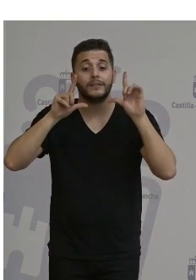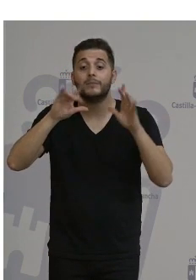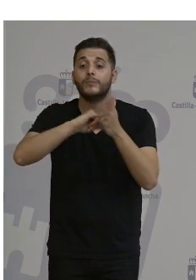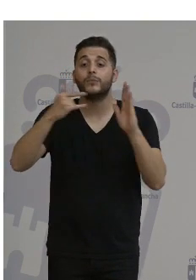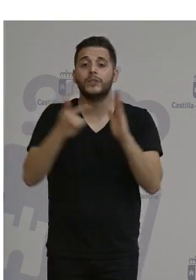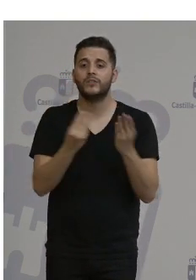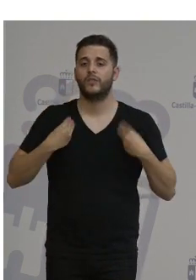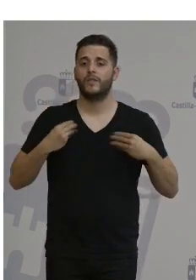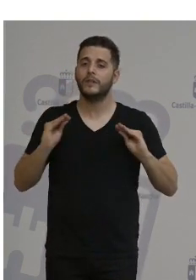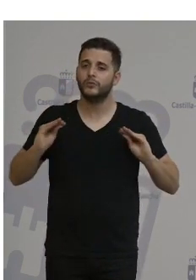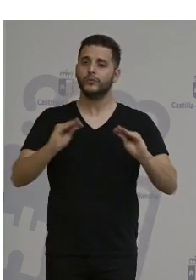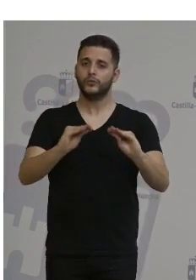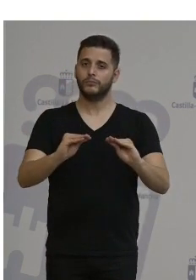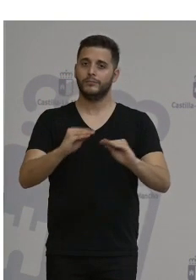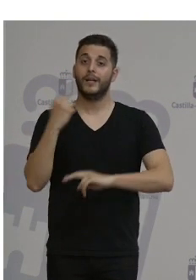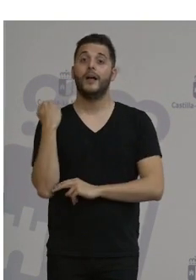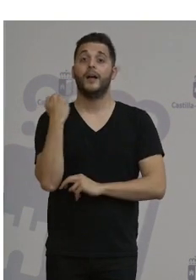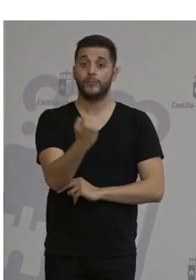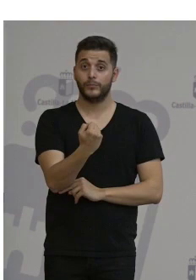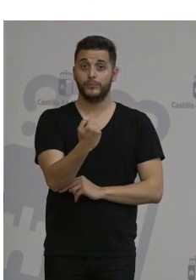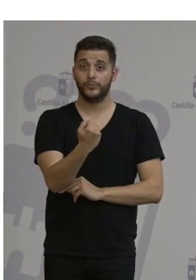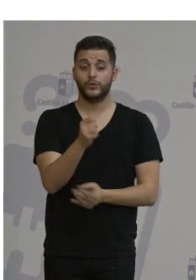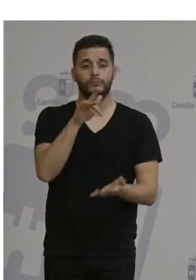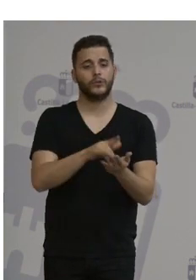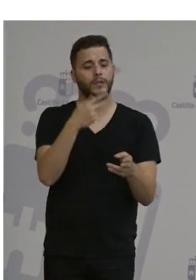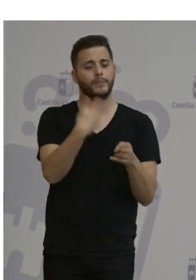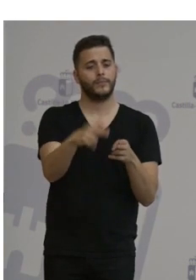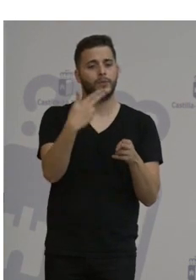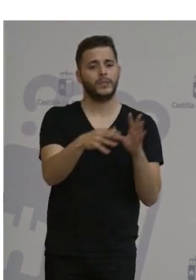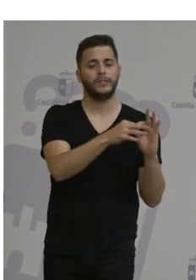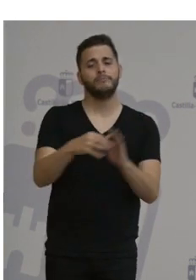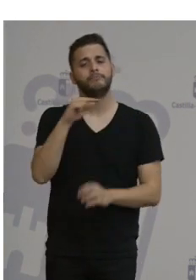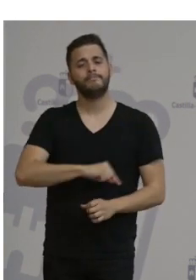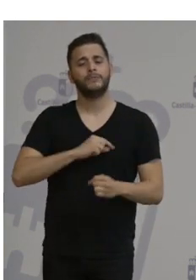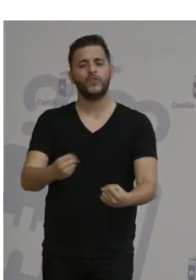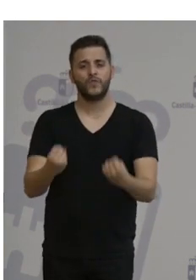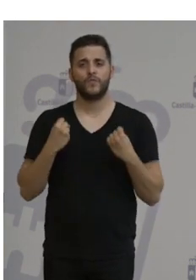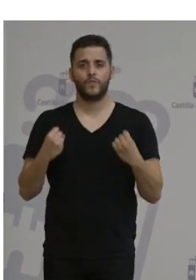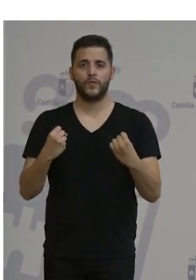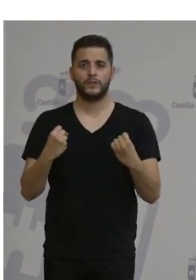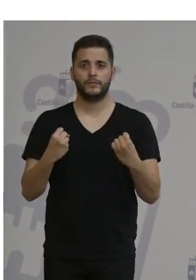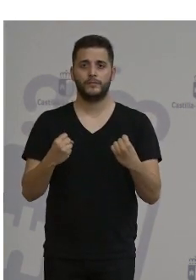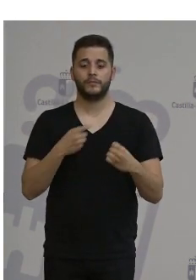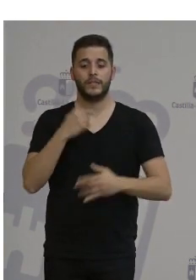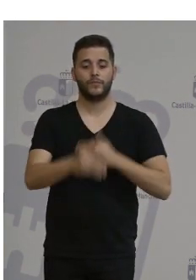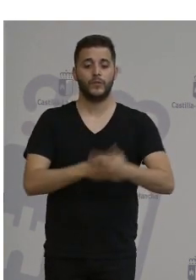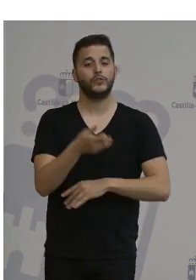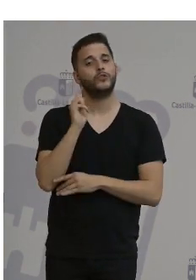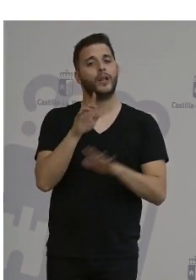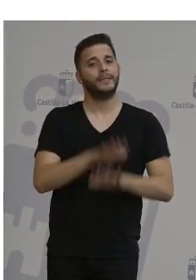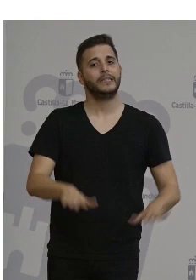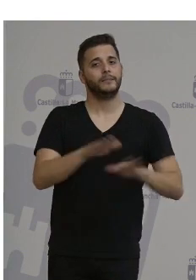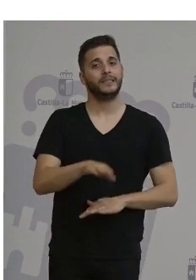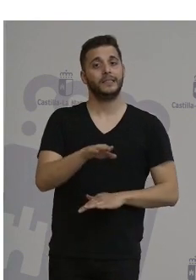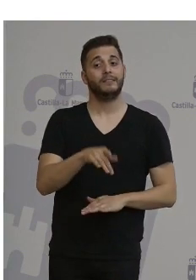proyectos de vida. Apoyos basados en políticas empoderadoras y promotoras, no solamente pasivas, que solo